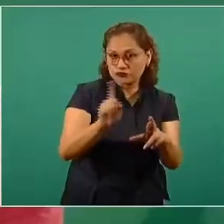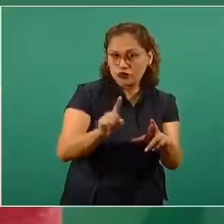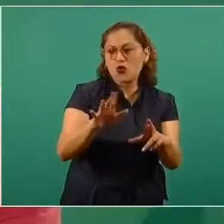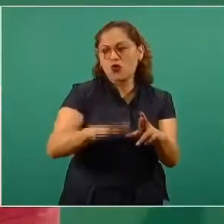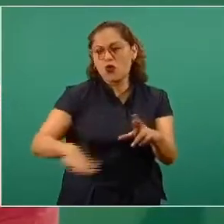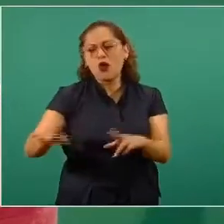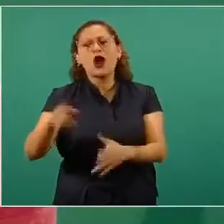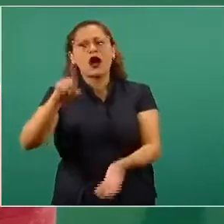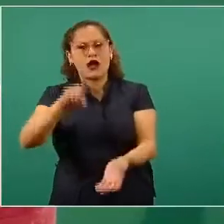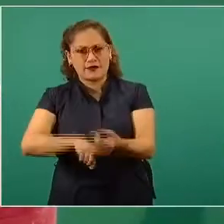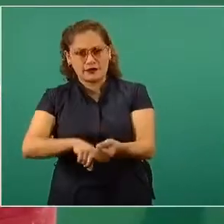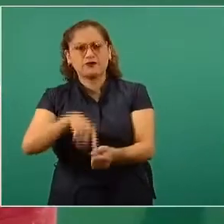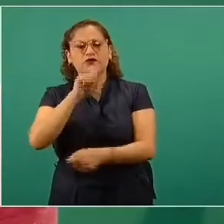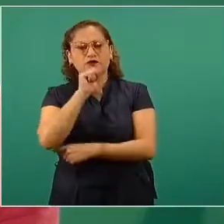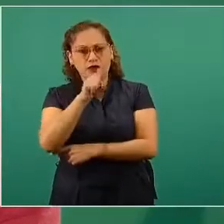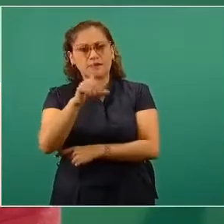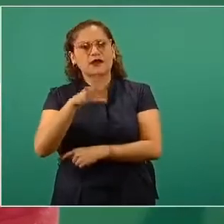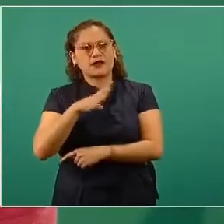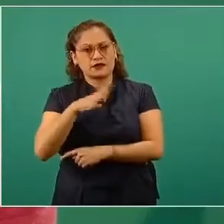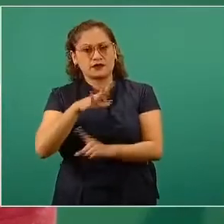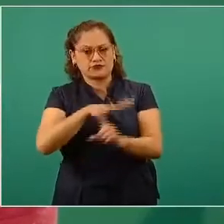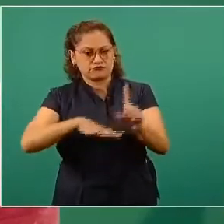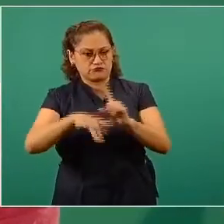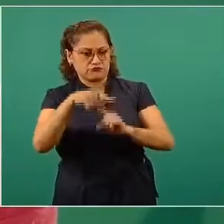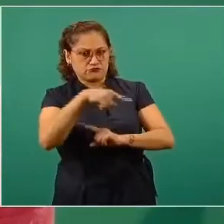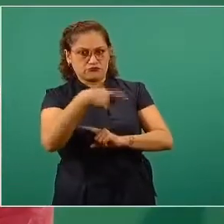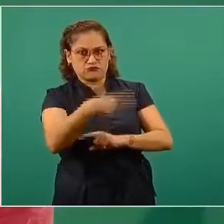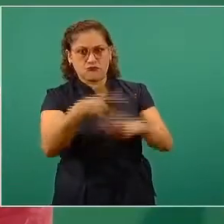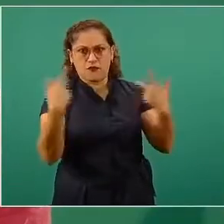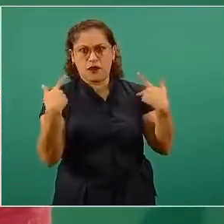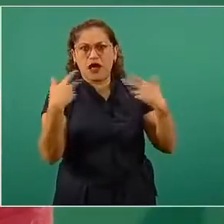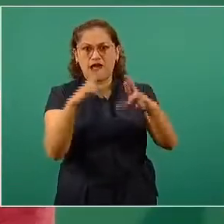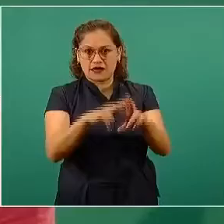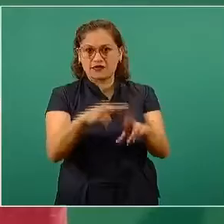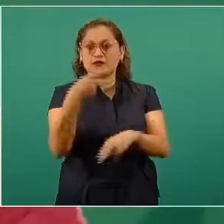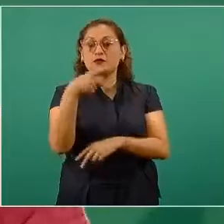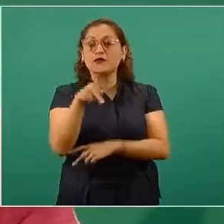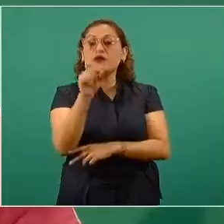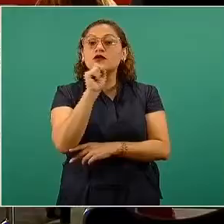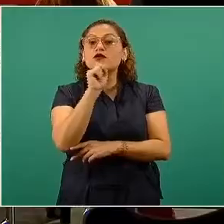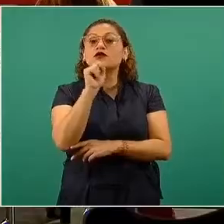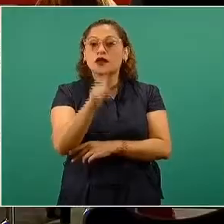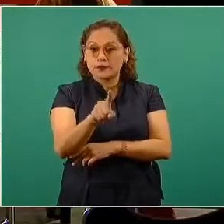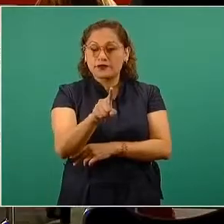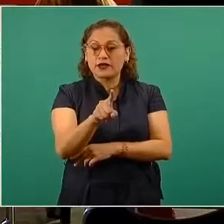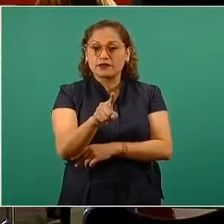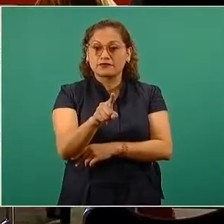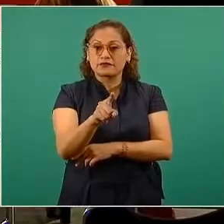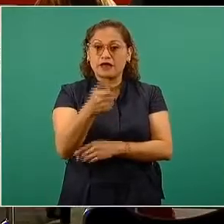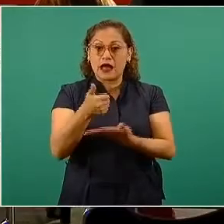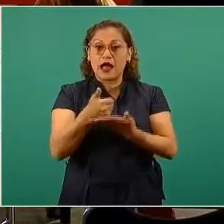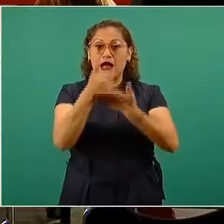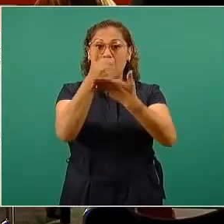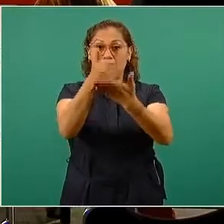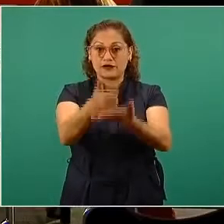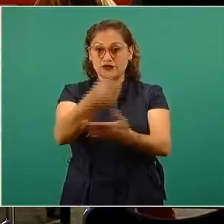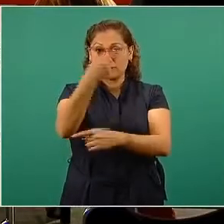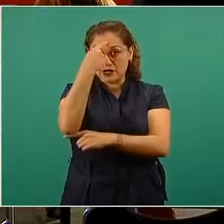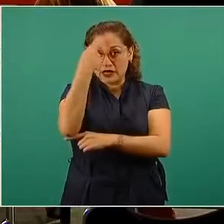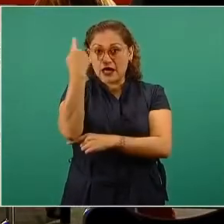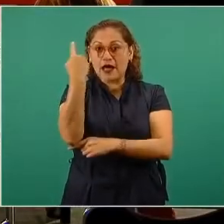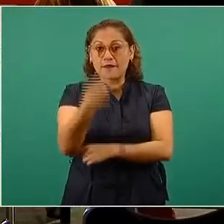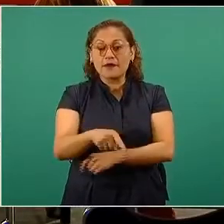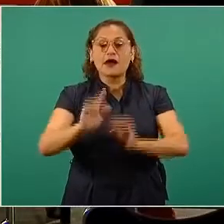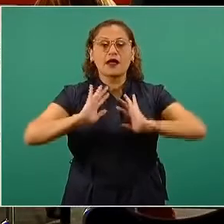está la protección individual de ellas y ellos, y por el otro lado está la oportunidad de restablecer